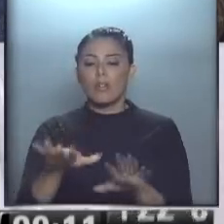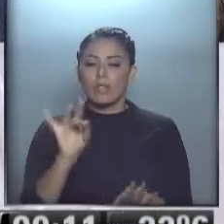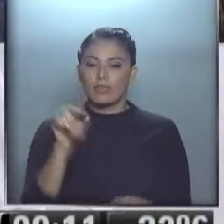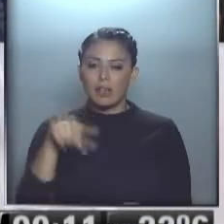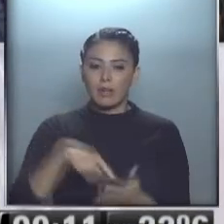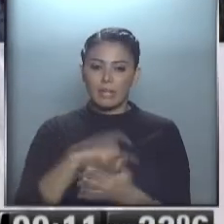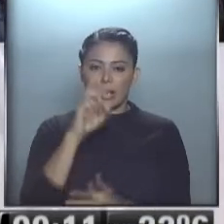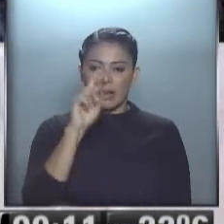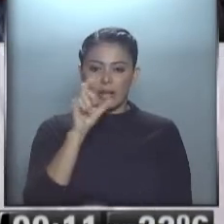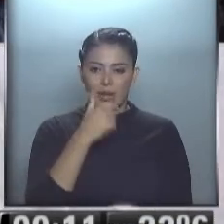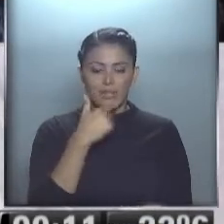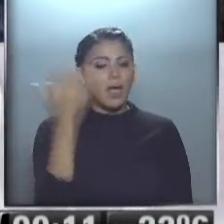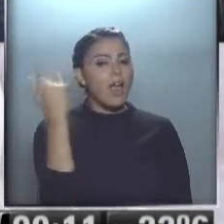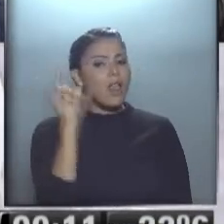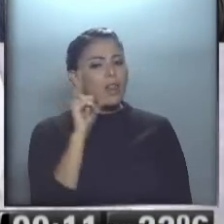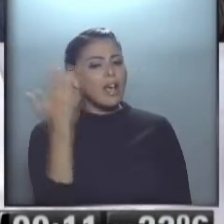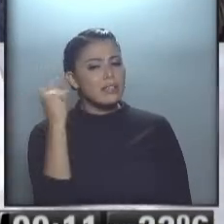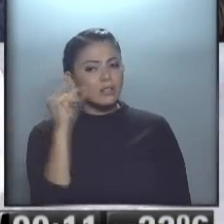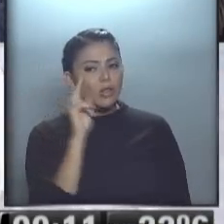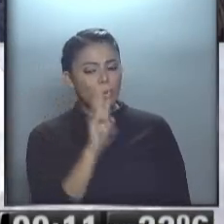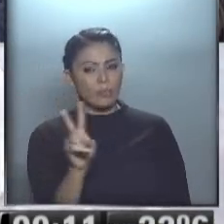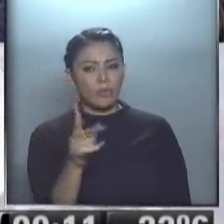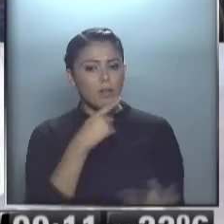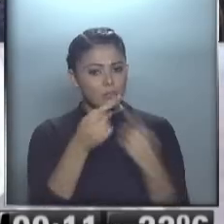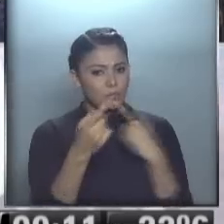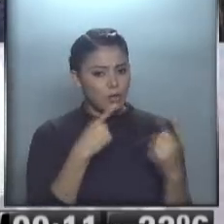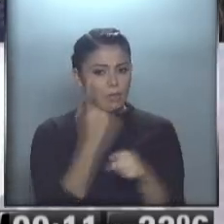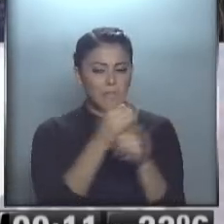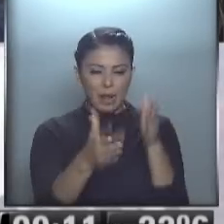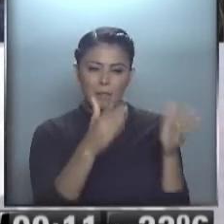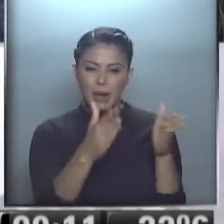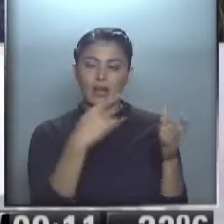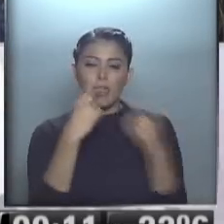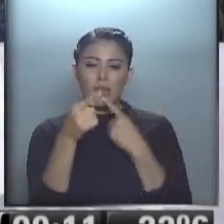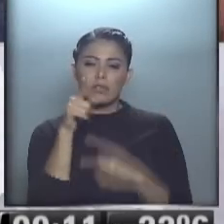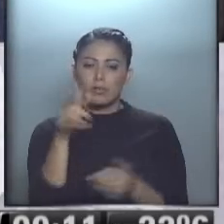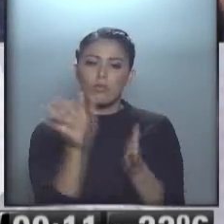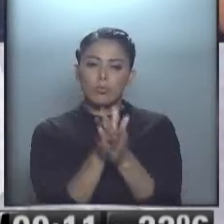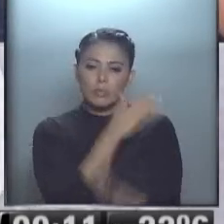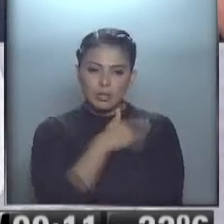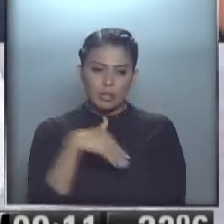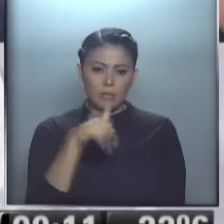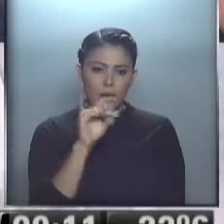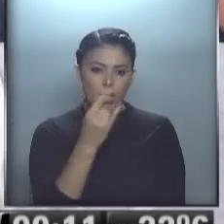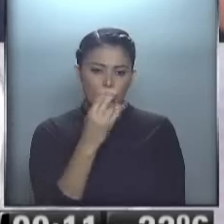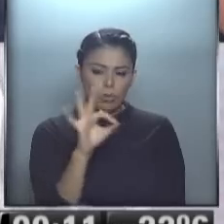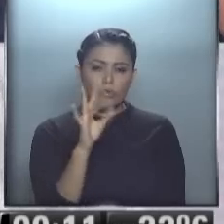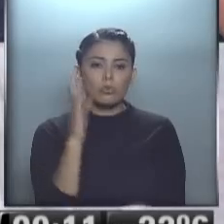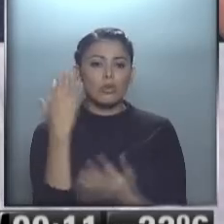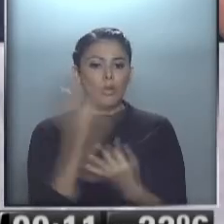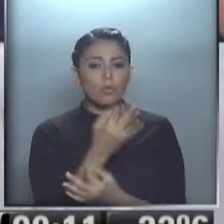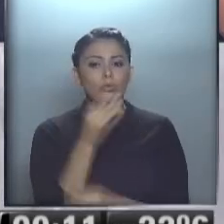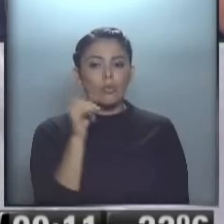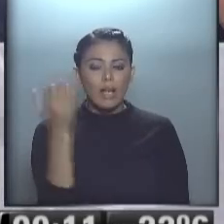aquí de ahora Laurita recién compartíamos la nota la primera parte de la nota que le hacías a maduro y escuchamos los conceptos justamente que